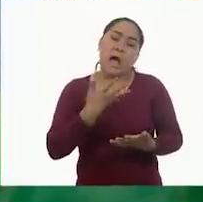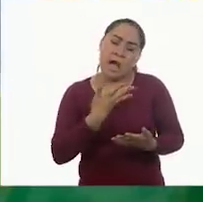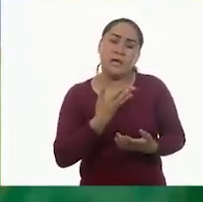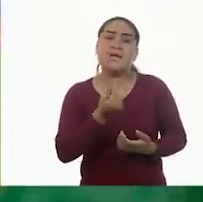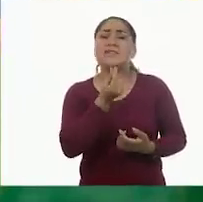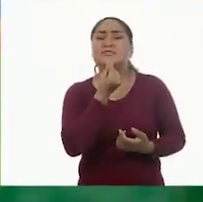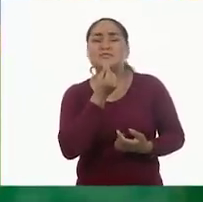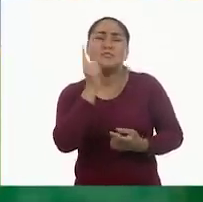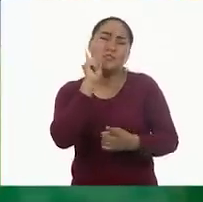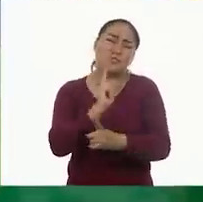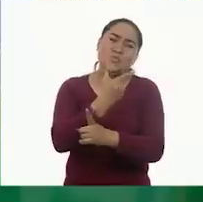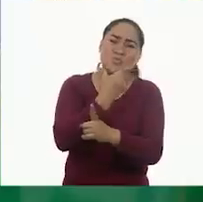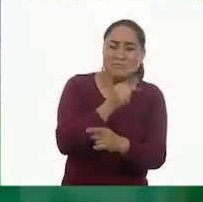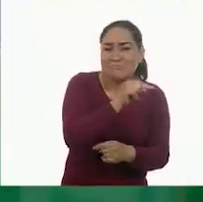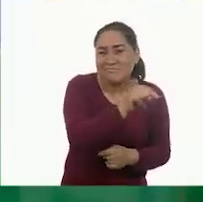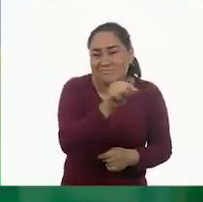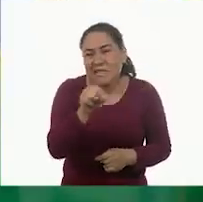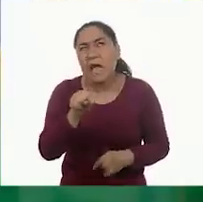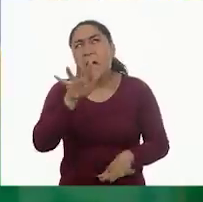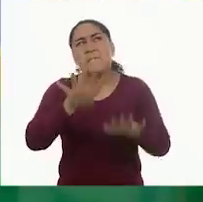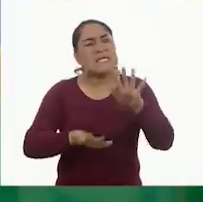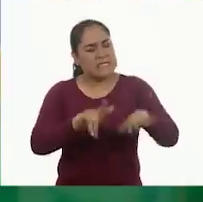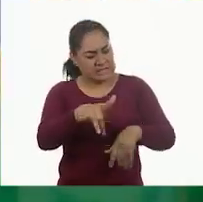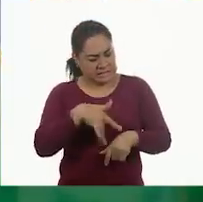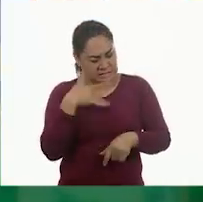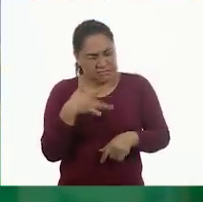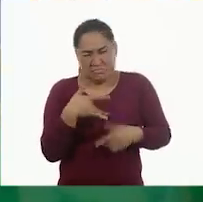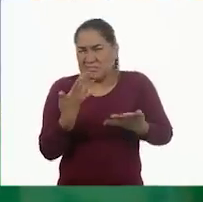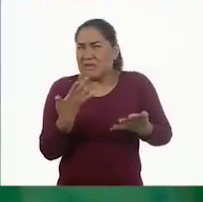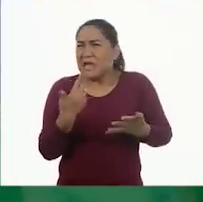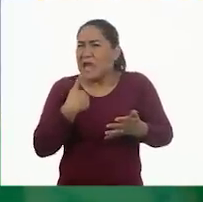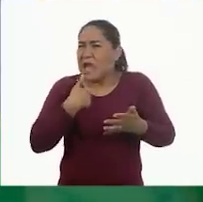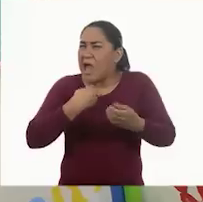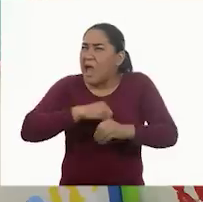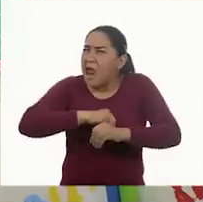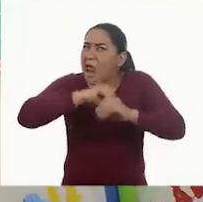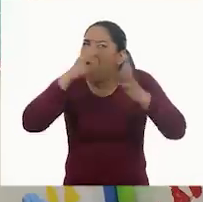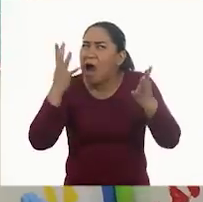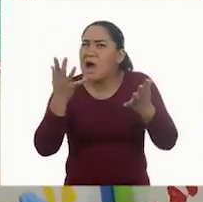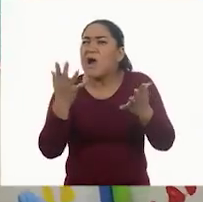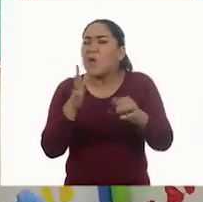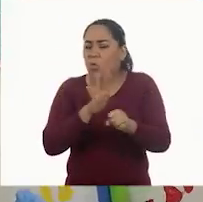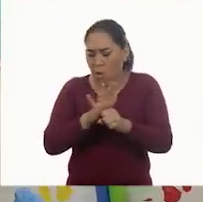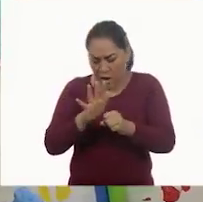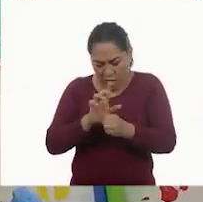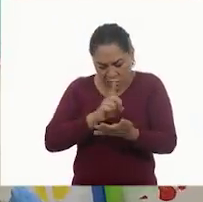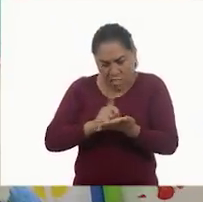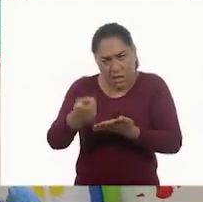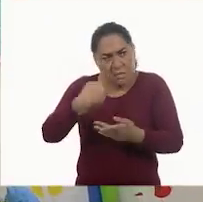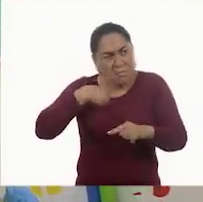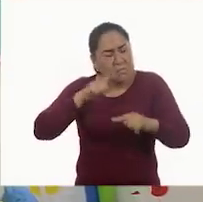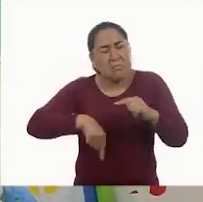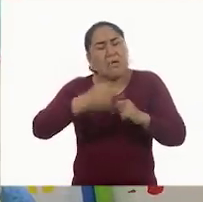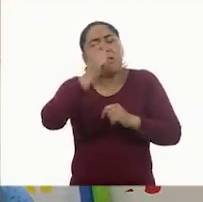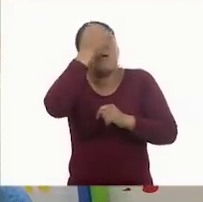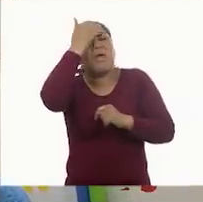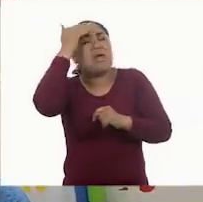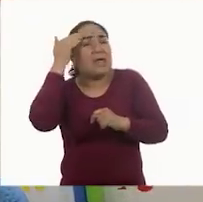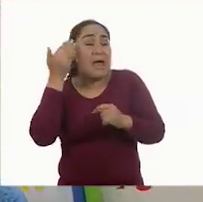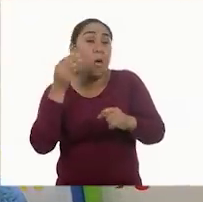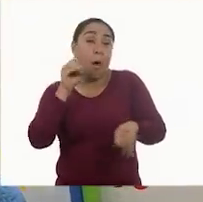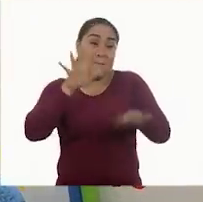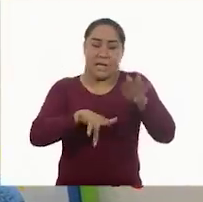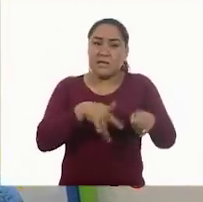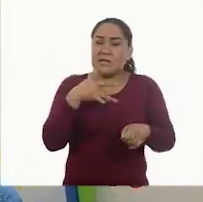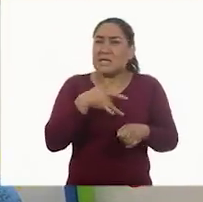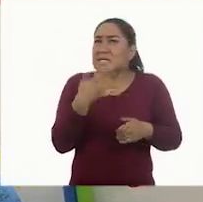vez no es tan claro cuáles son los derechos que me están vulnerando y a lo mejor de pronto no quieren compartirlo